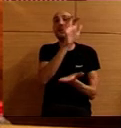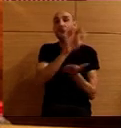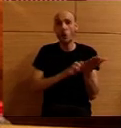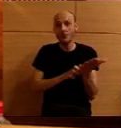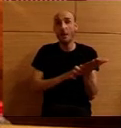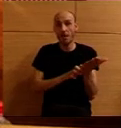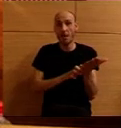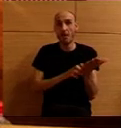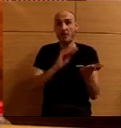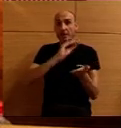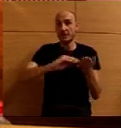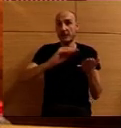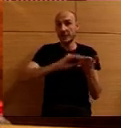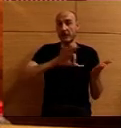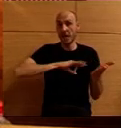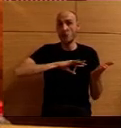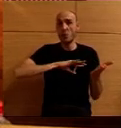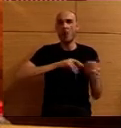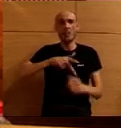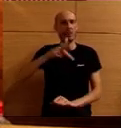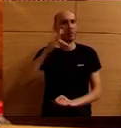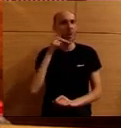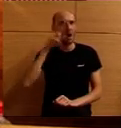habilitado nacional y que de derecho sabe